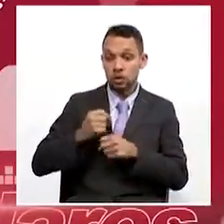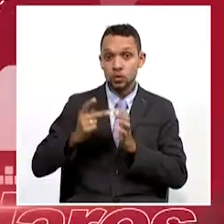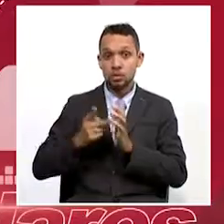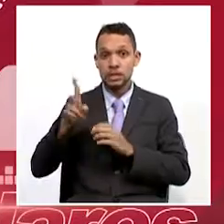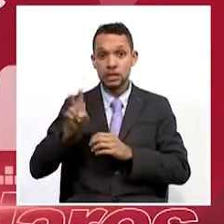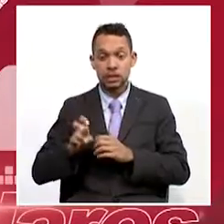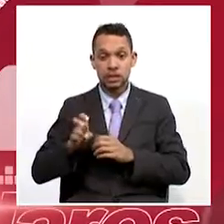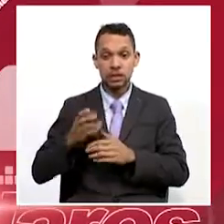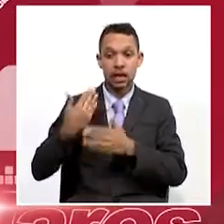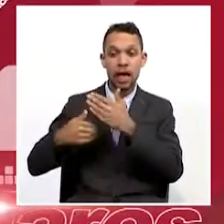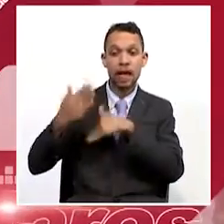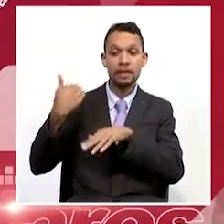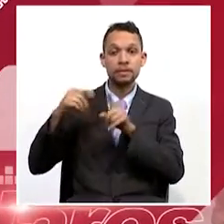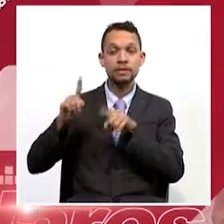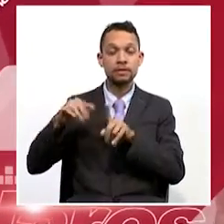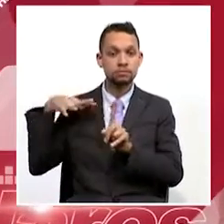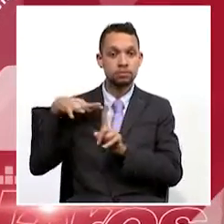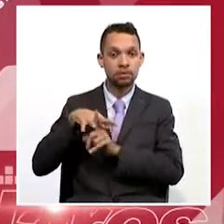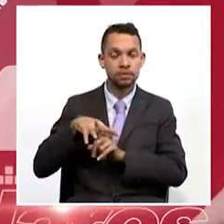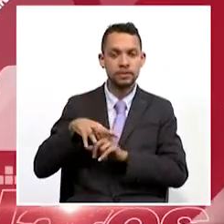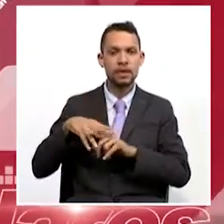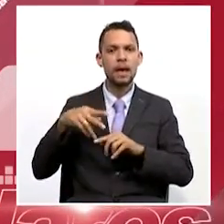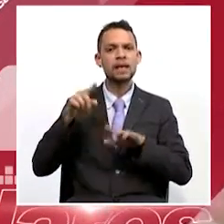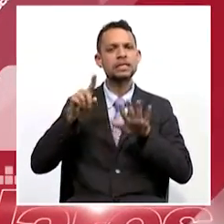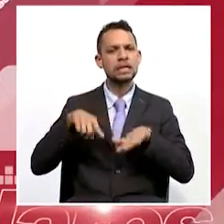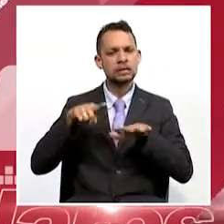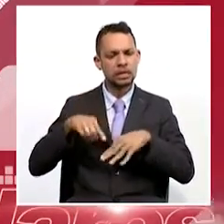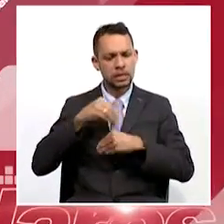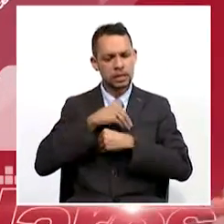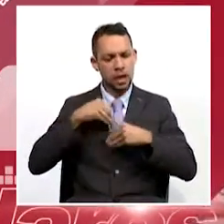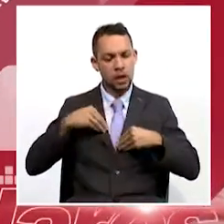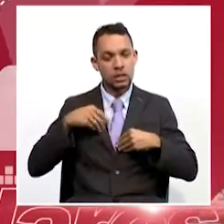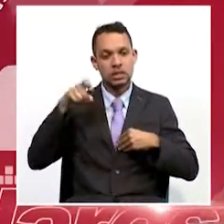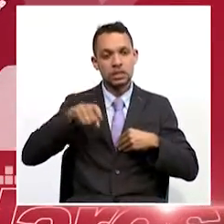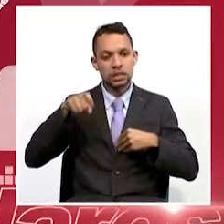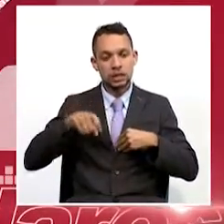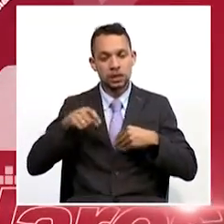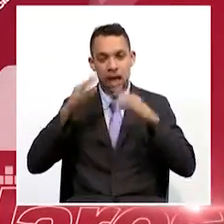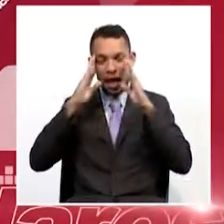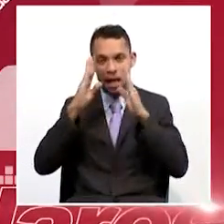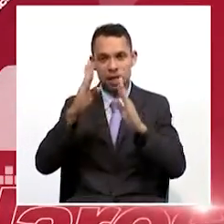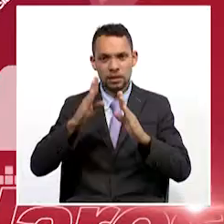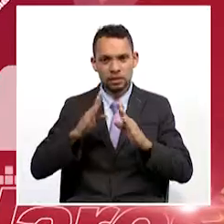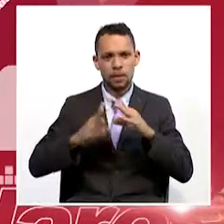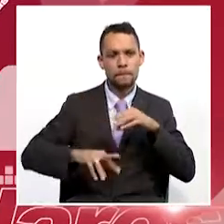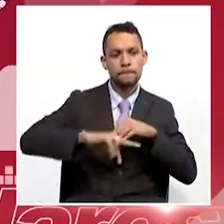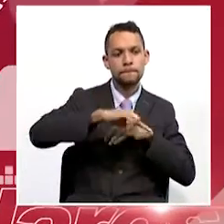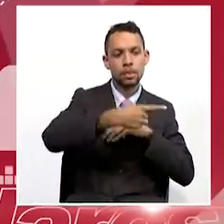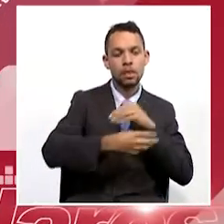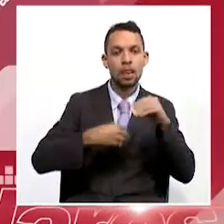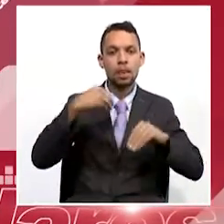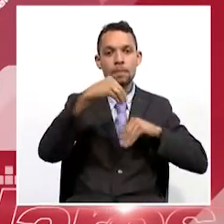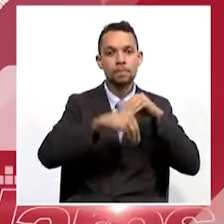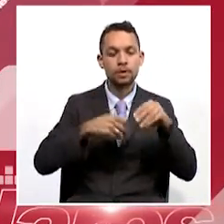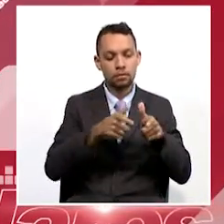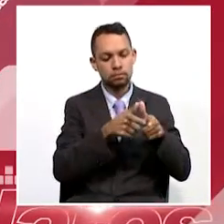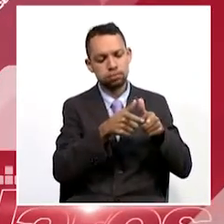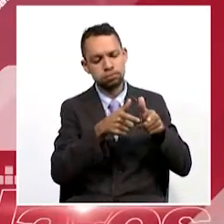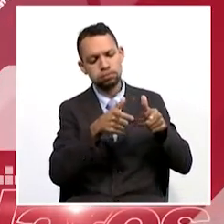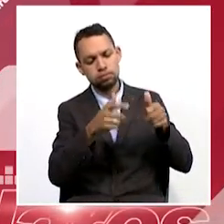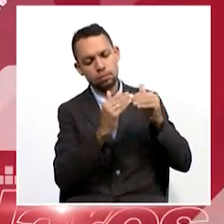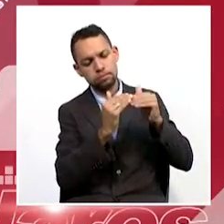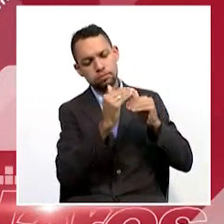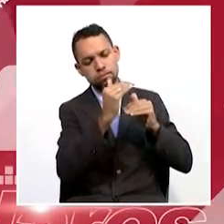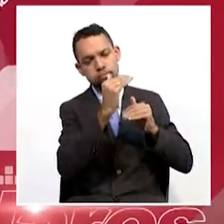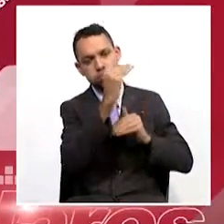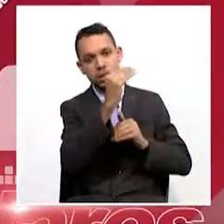pasado. Se recuerda que el tratamiento de recuperación dura unos 6 meses, pero una cosa es la atención y otra cosa los casos registrados el año pasado, que